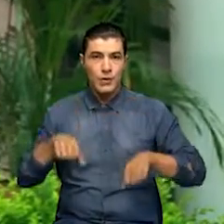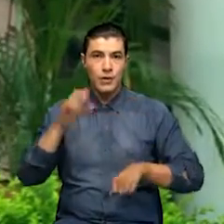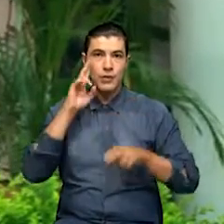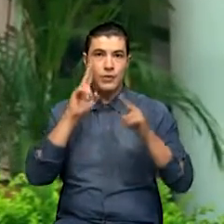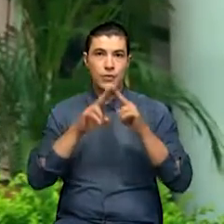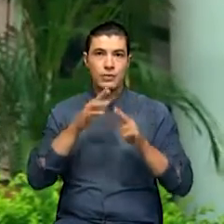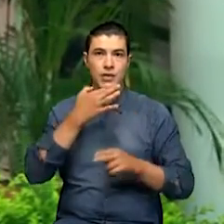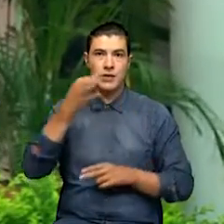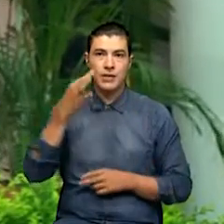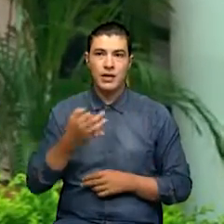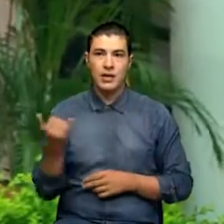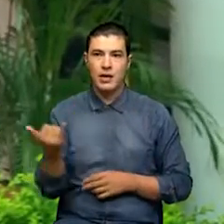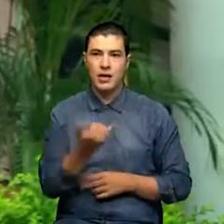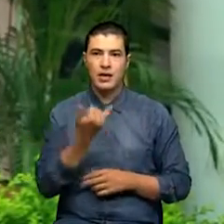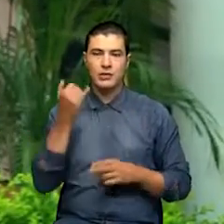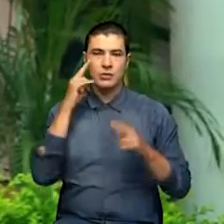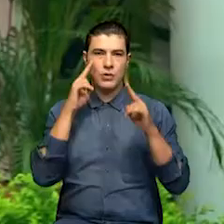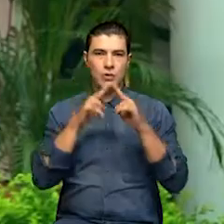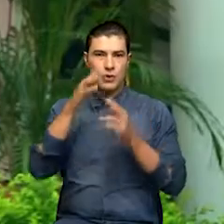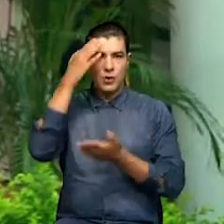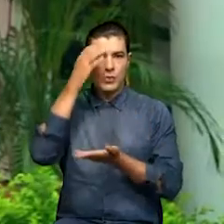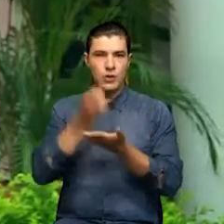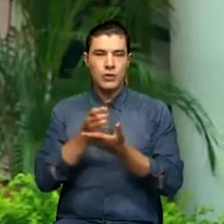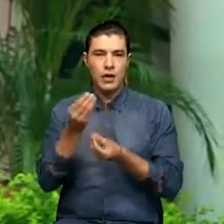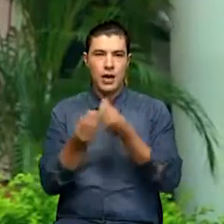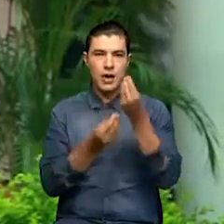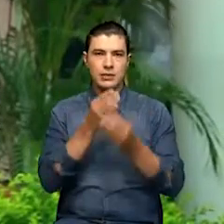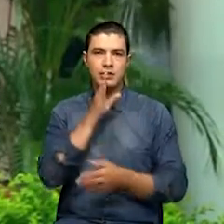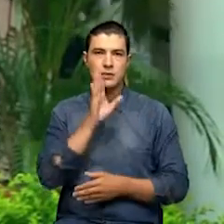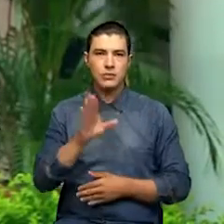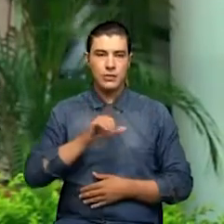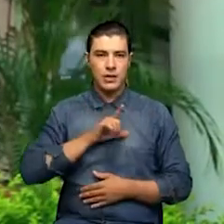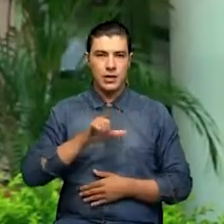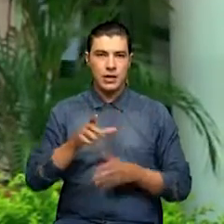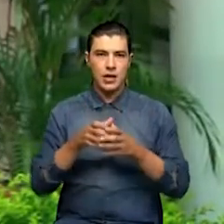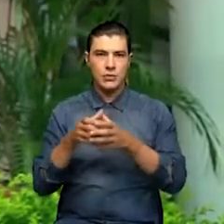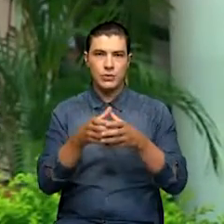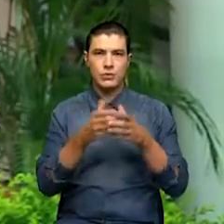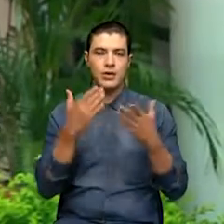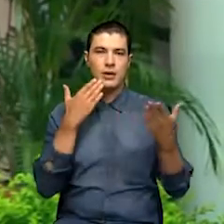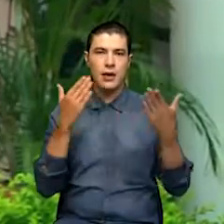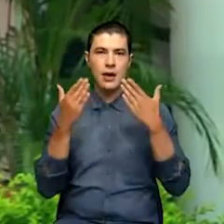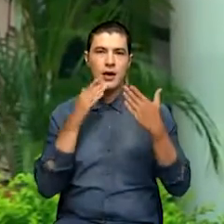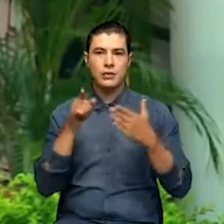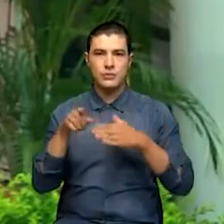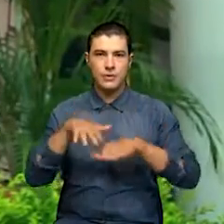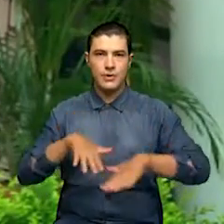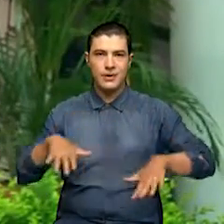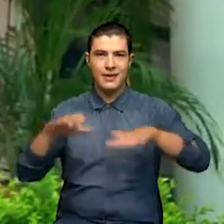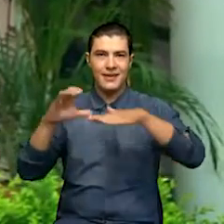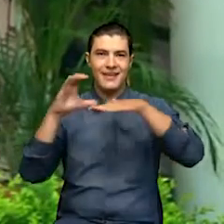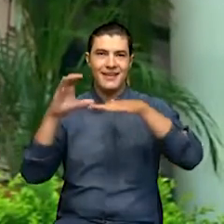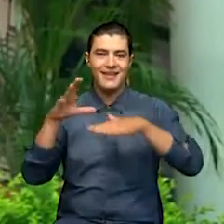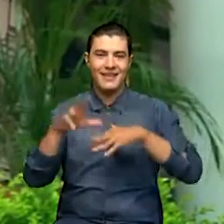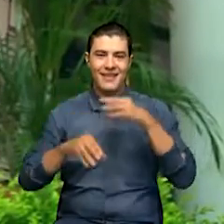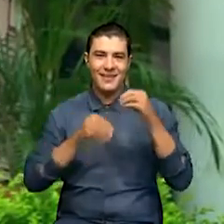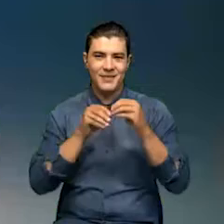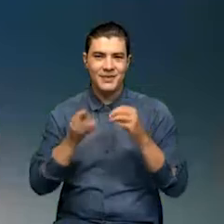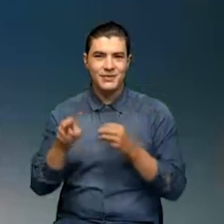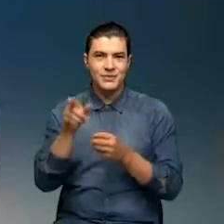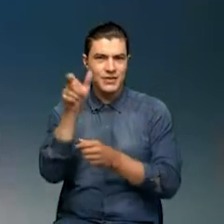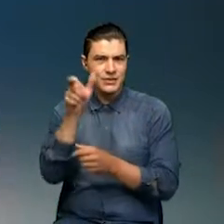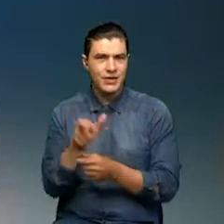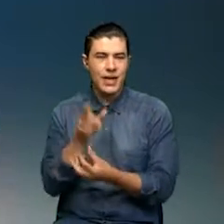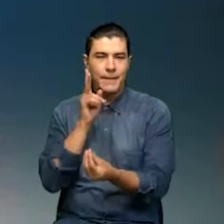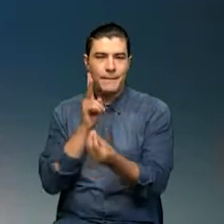esos presuntos seguimientos de entrenamientos realizados por parte de líderes de la asociación de campesinos del catatumbo y también esa presunta víctima